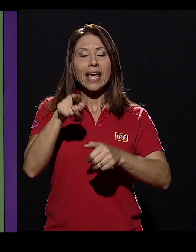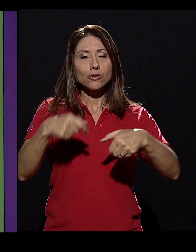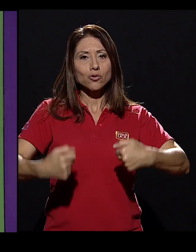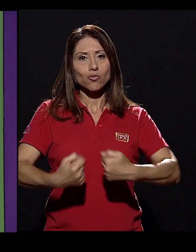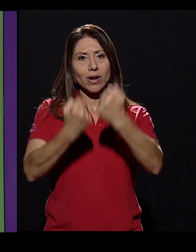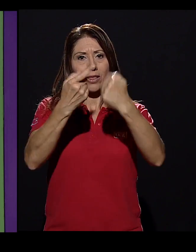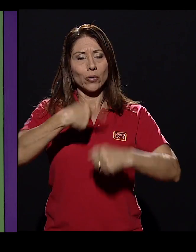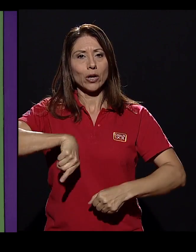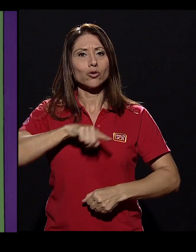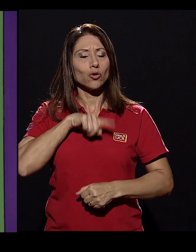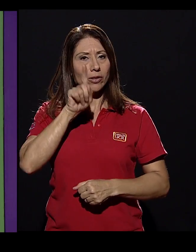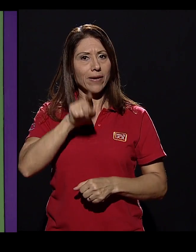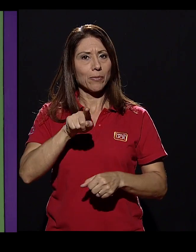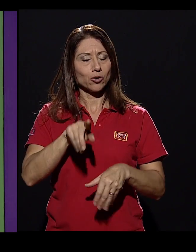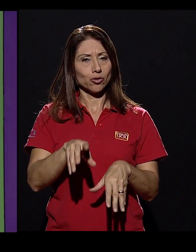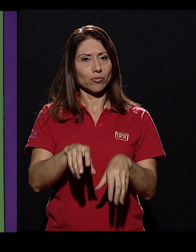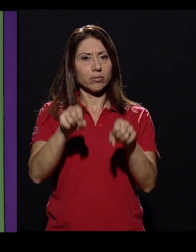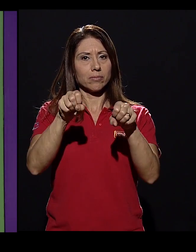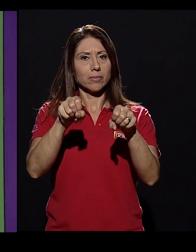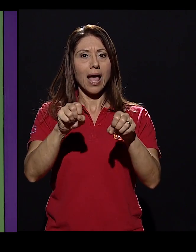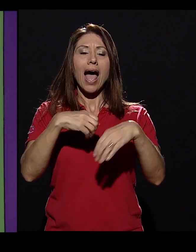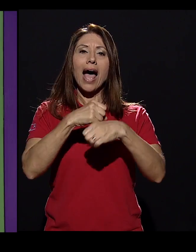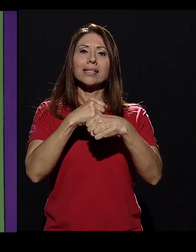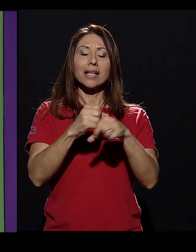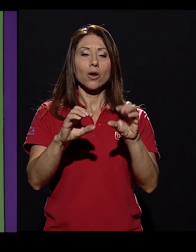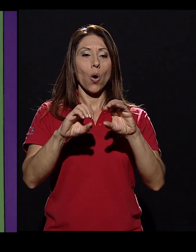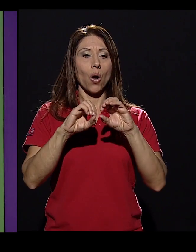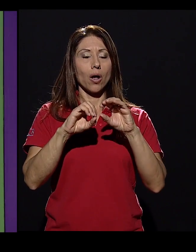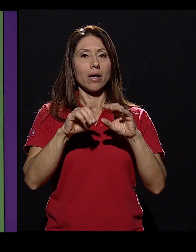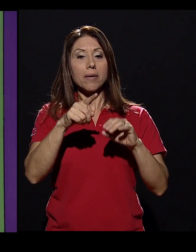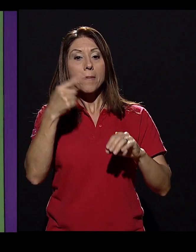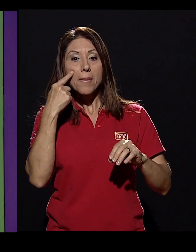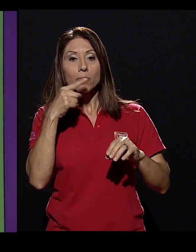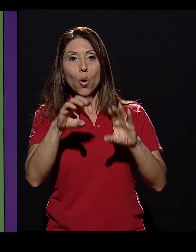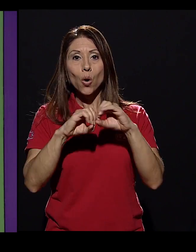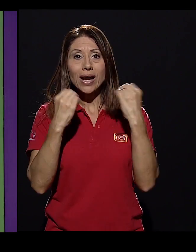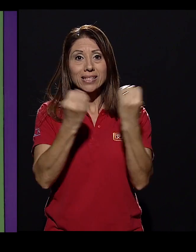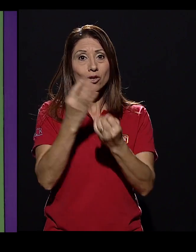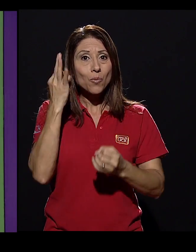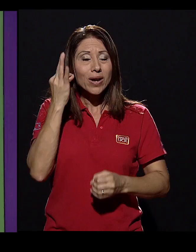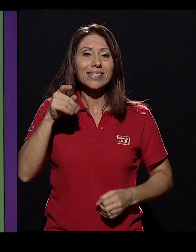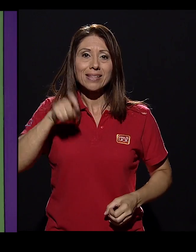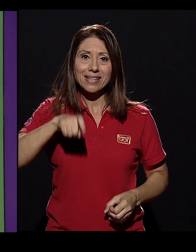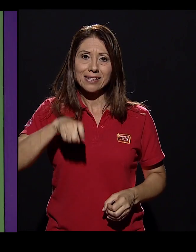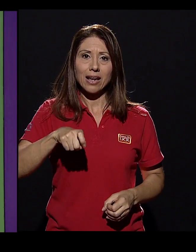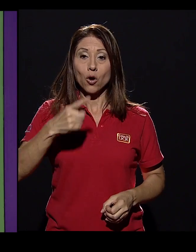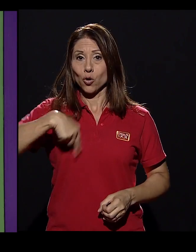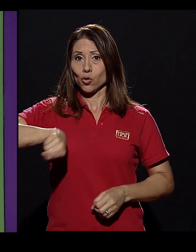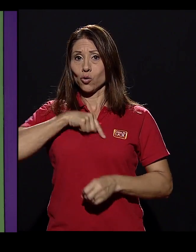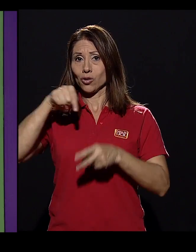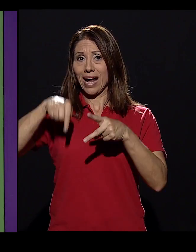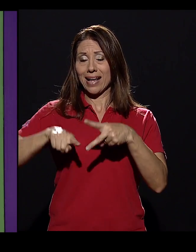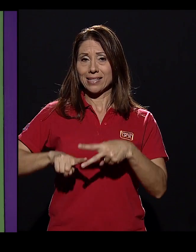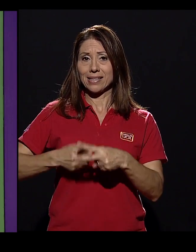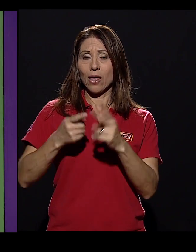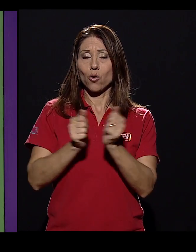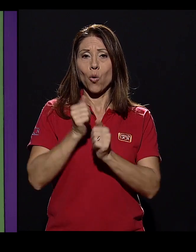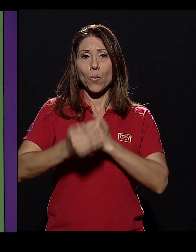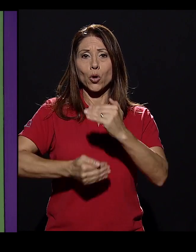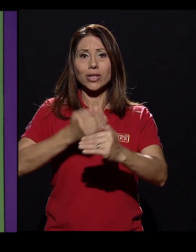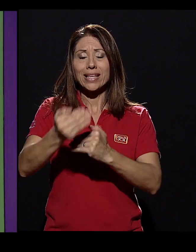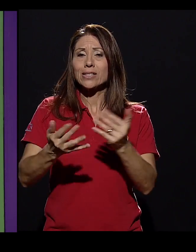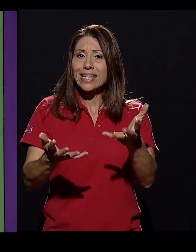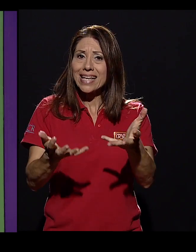creo que eso es un reto que tenemos que enfrentar. Hacer organizaciones de mujeres es necesario. De hecho, nosotros hemos iniciado acá con un proceso